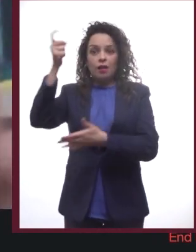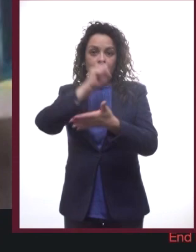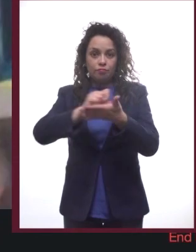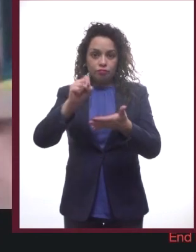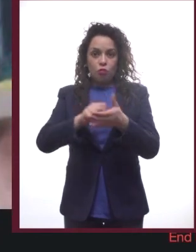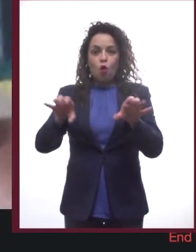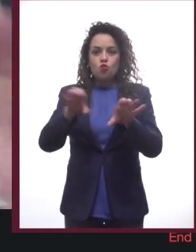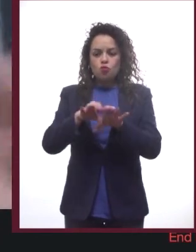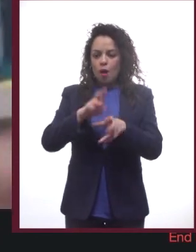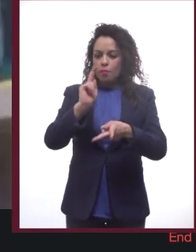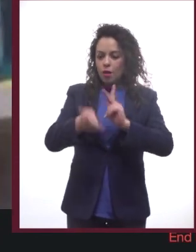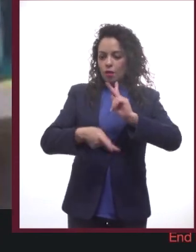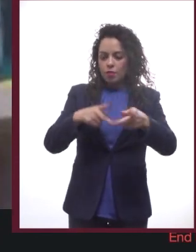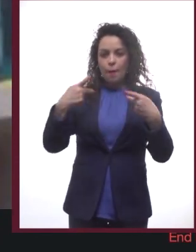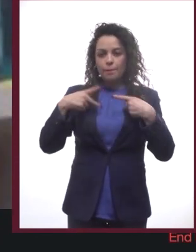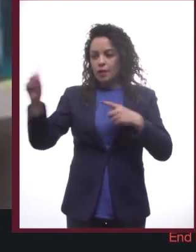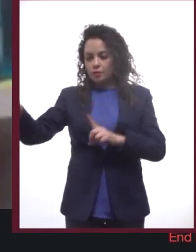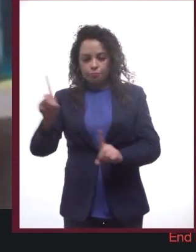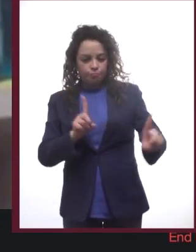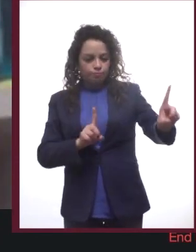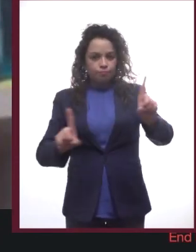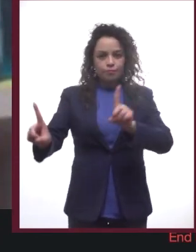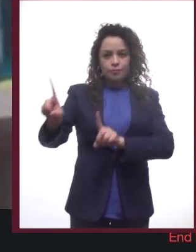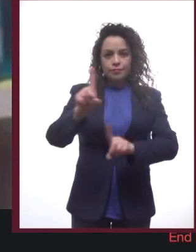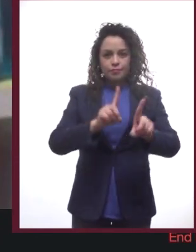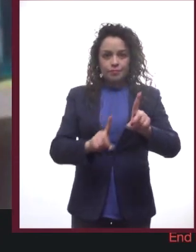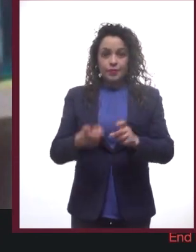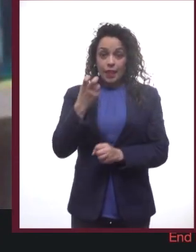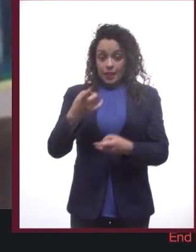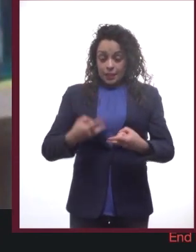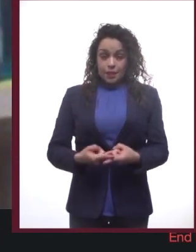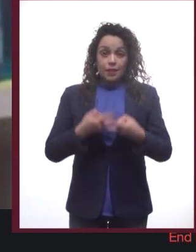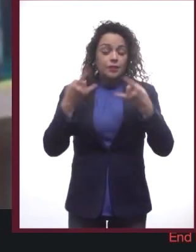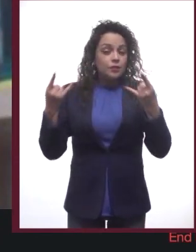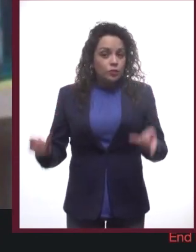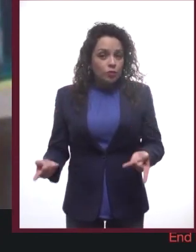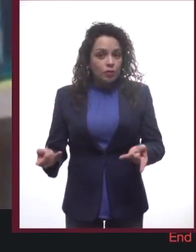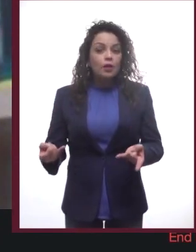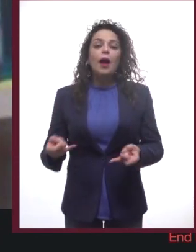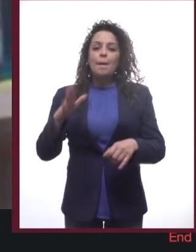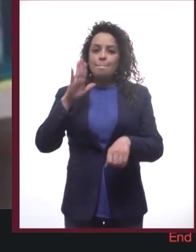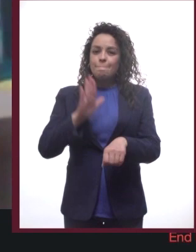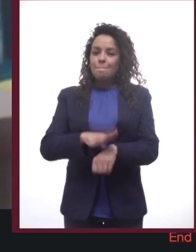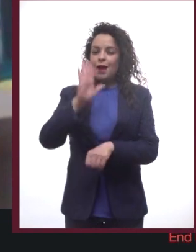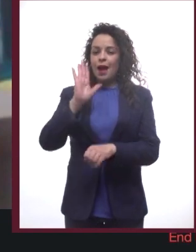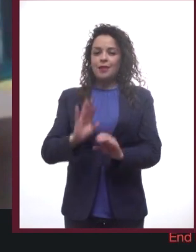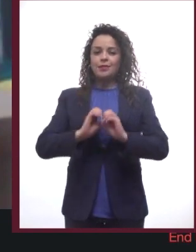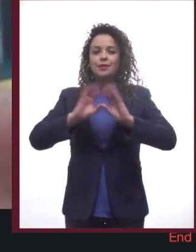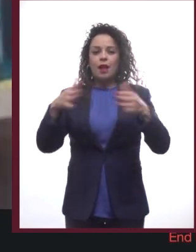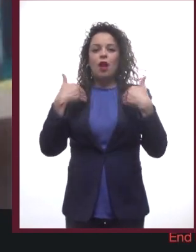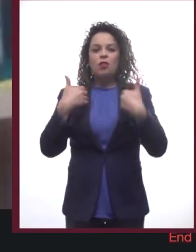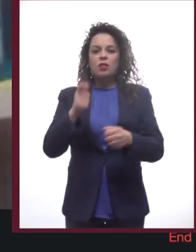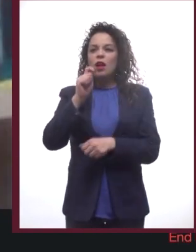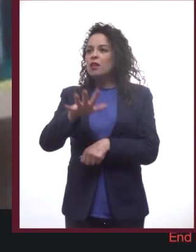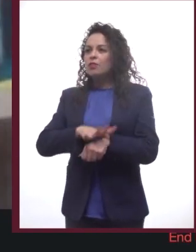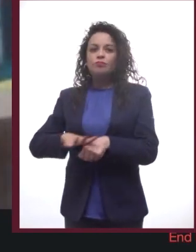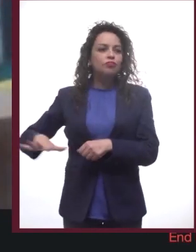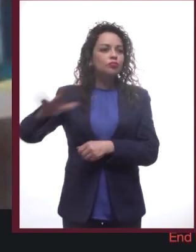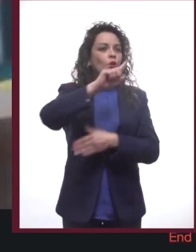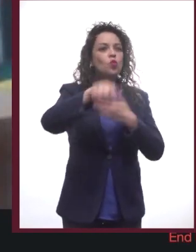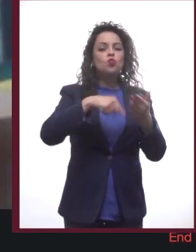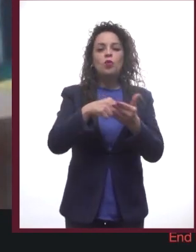Como él va a poner a platicar a estos personajes y que sea una historia pues que concrete, que cree un